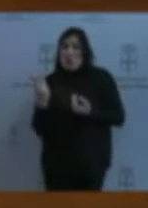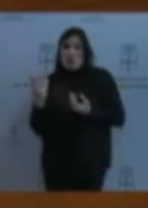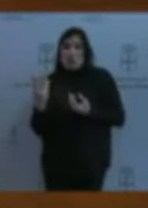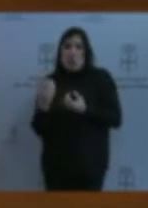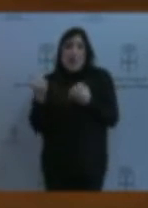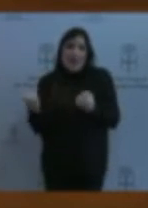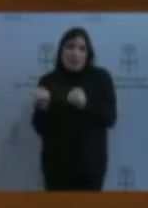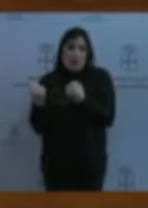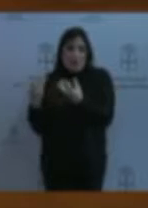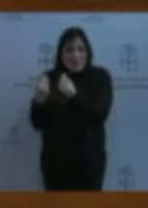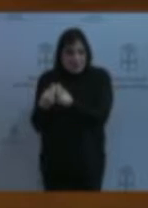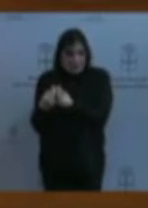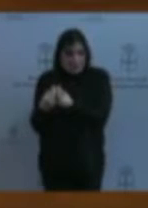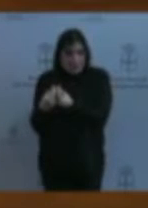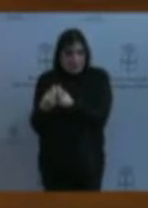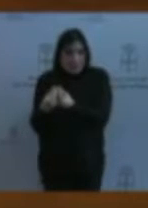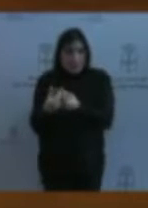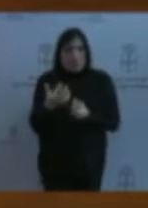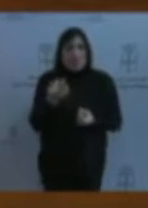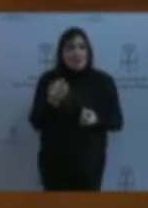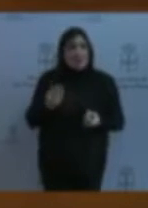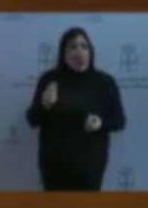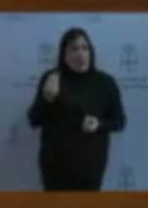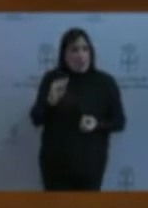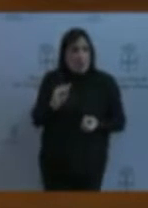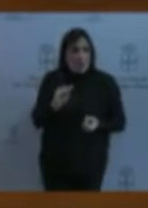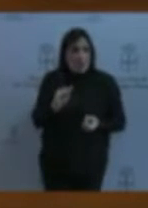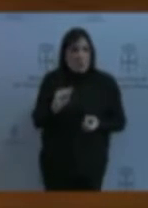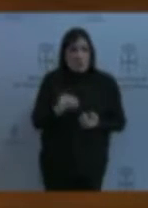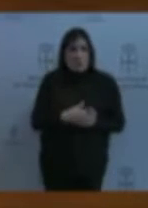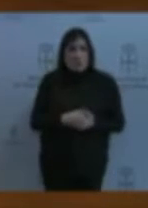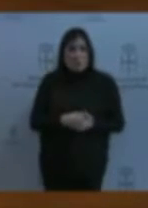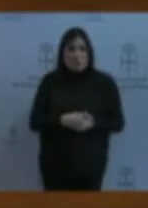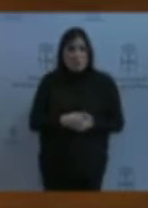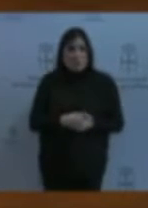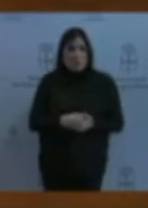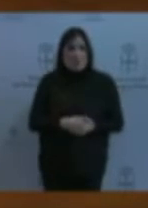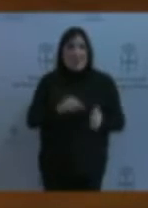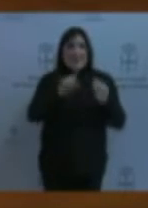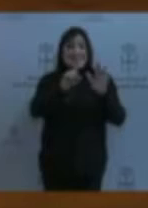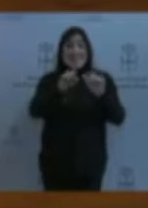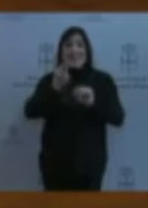le añado que fueron 62 los municipios afectados por el temporal